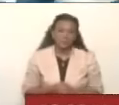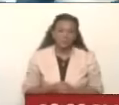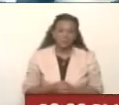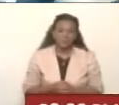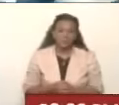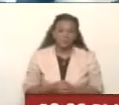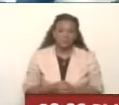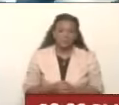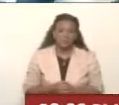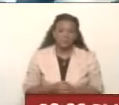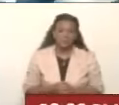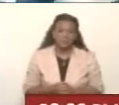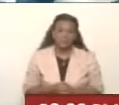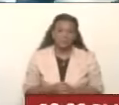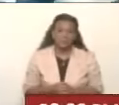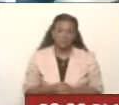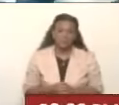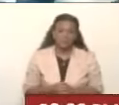porque vamos a ver